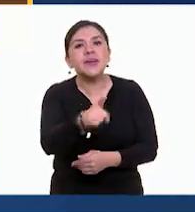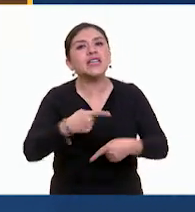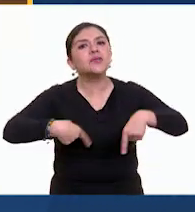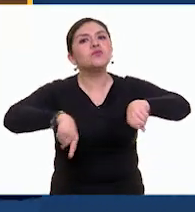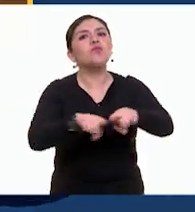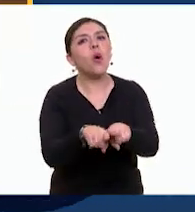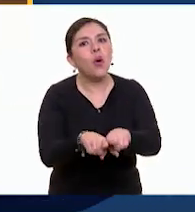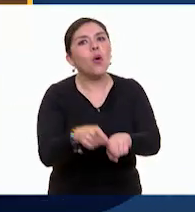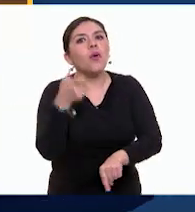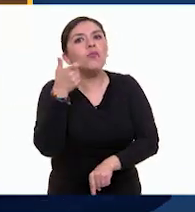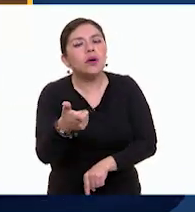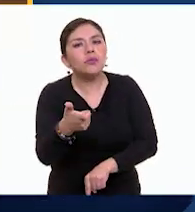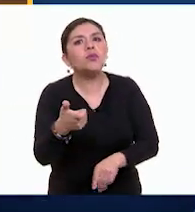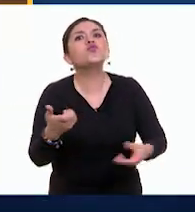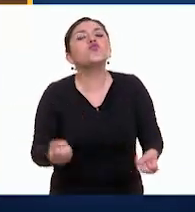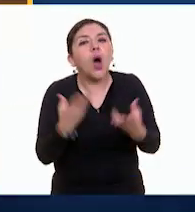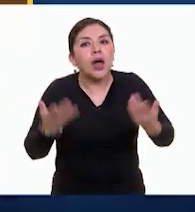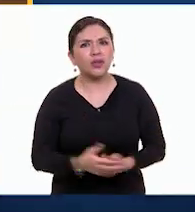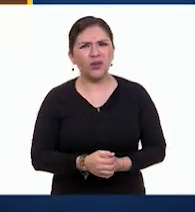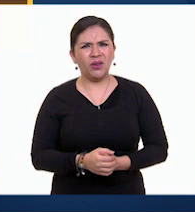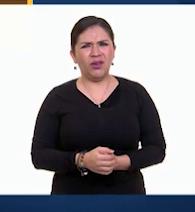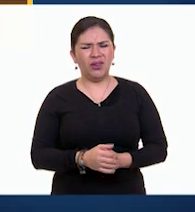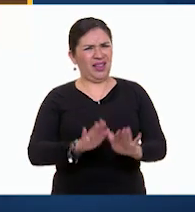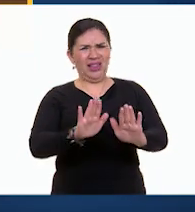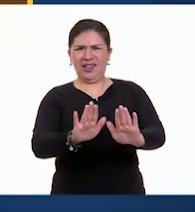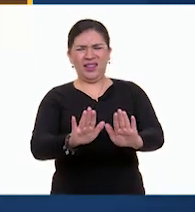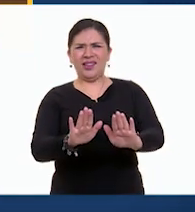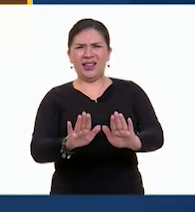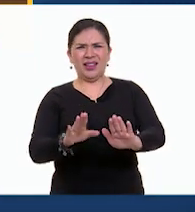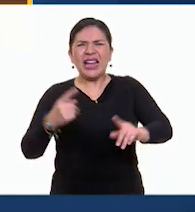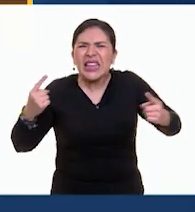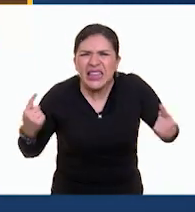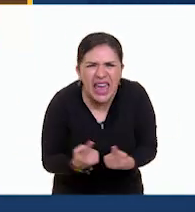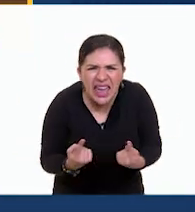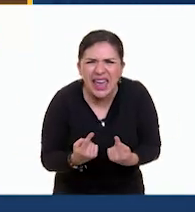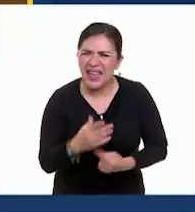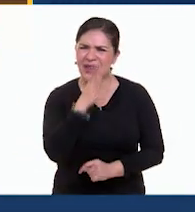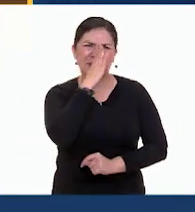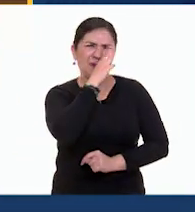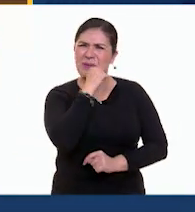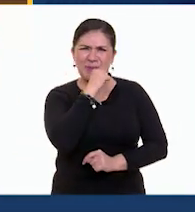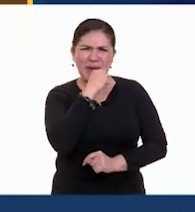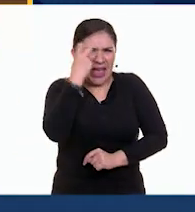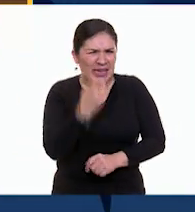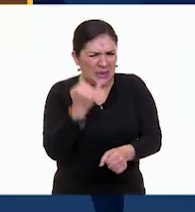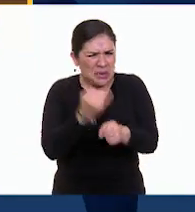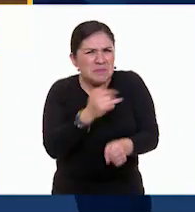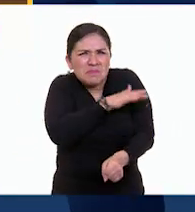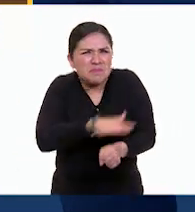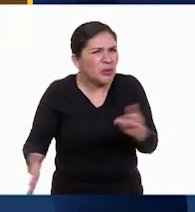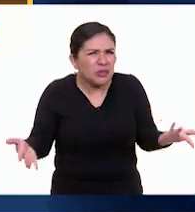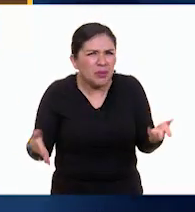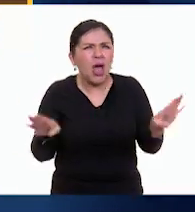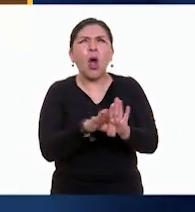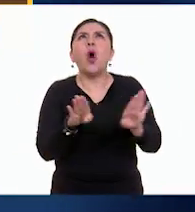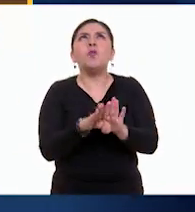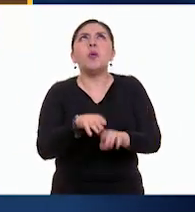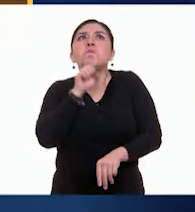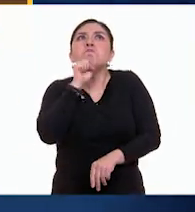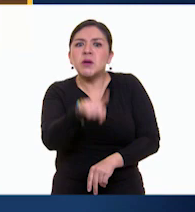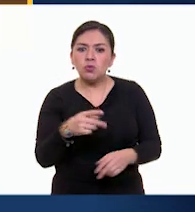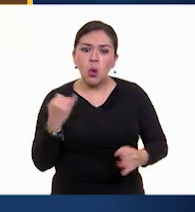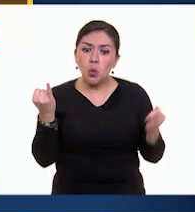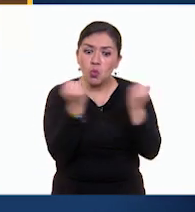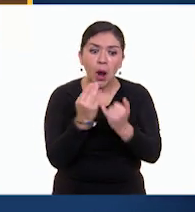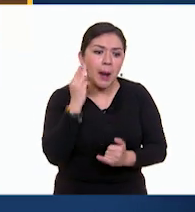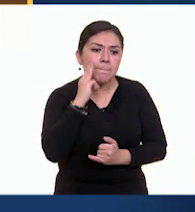misma cantidad de dinero. ¿Qué? No, no. Eso está imposible, porque no tienen la misma